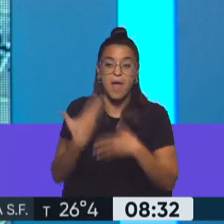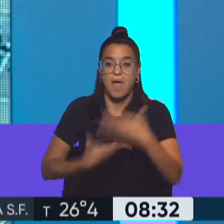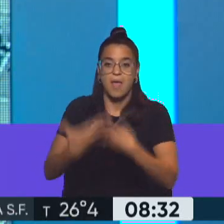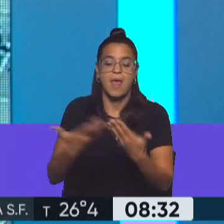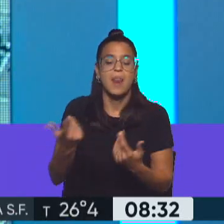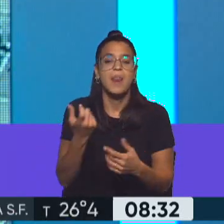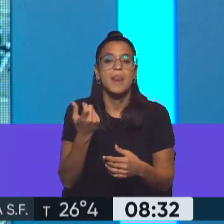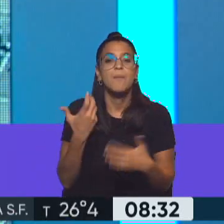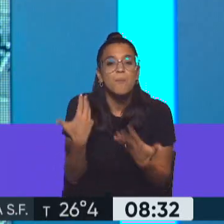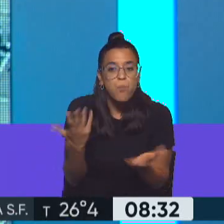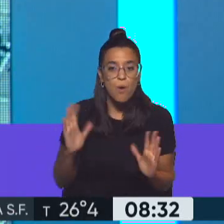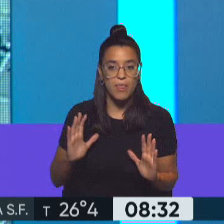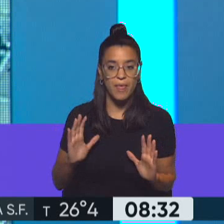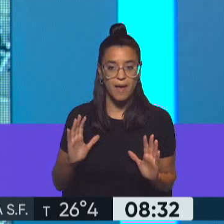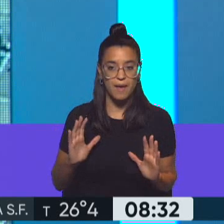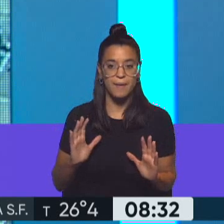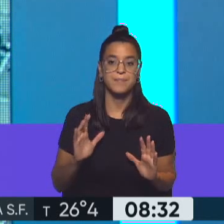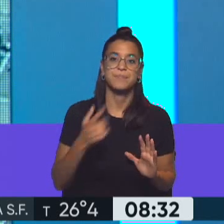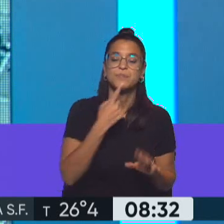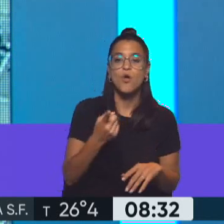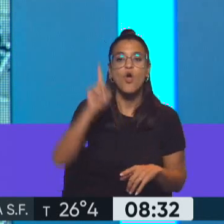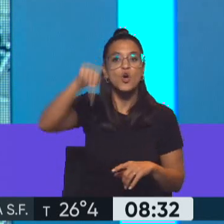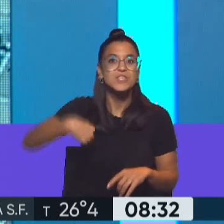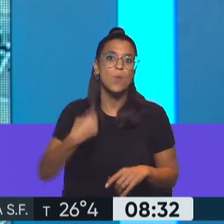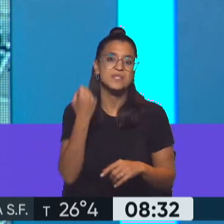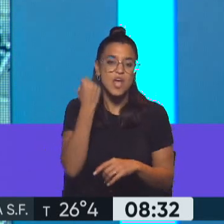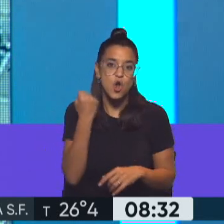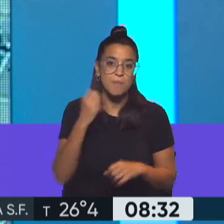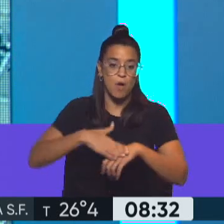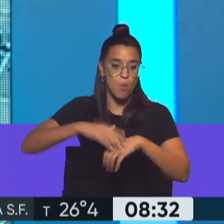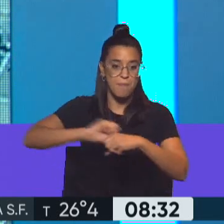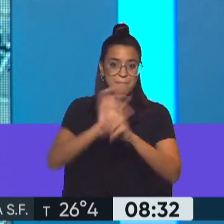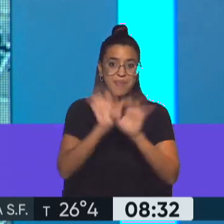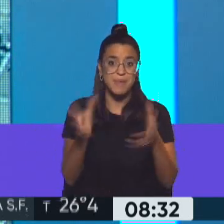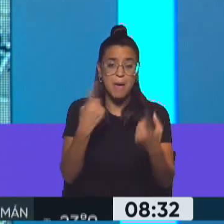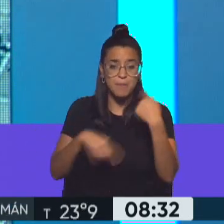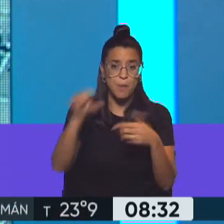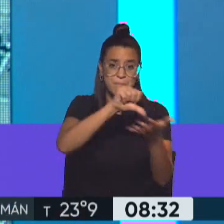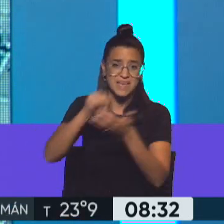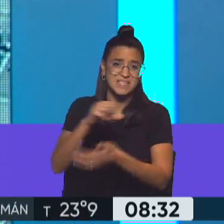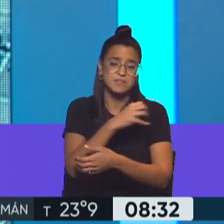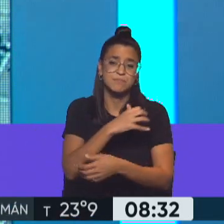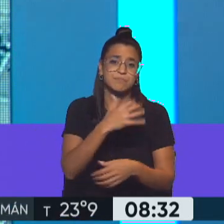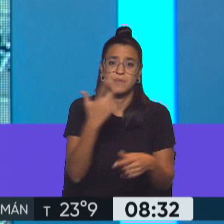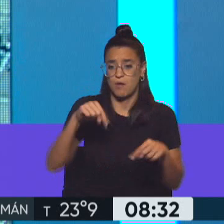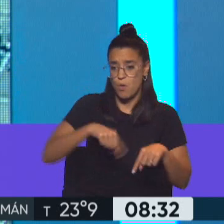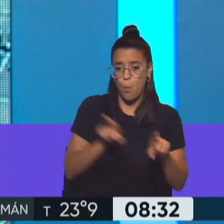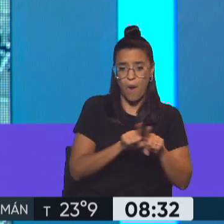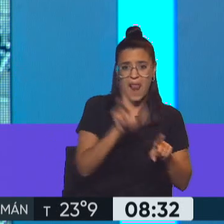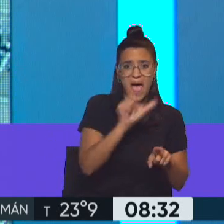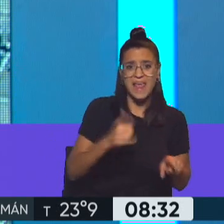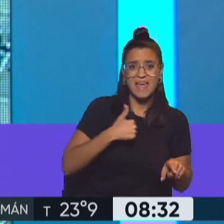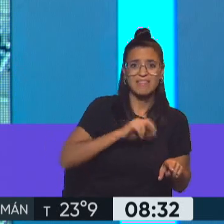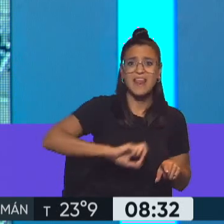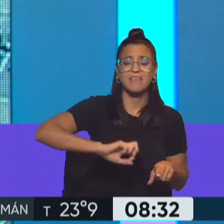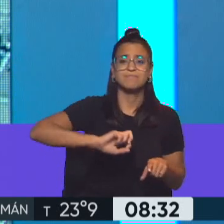rápido de las consecuencias económicas que implica la pandemia. Pero para los países periféricos y tercermundistas como la Argentina es el fondo de siempre.